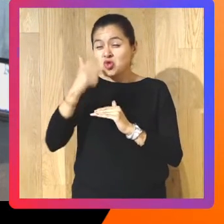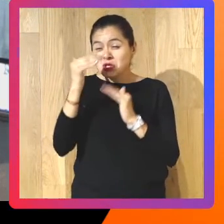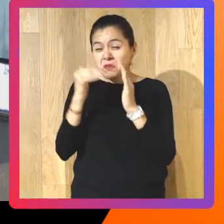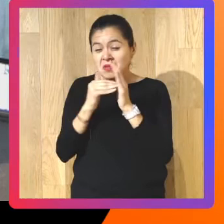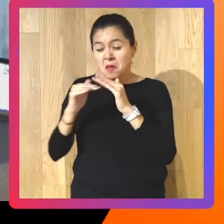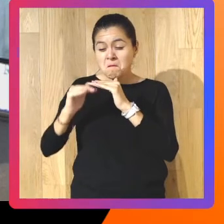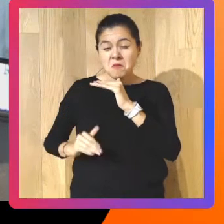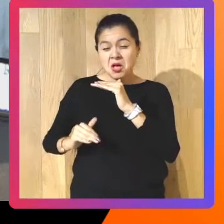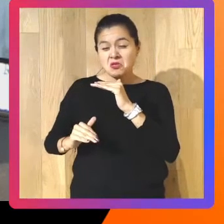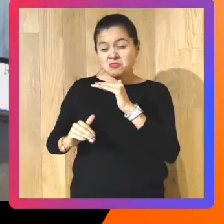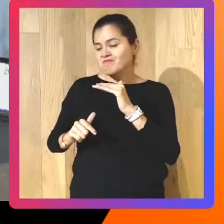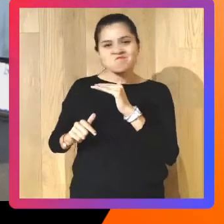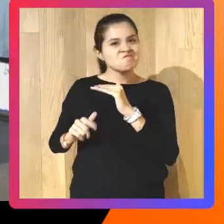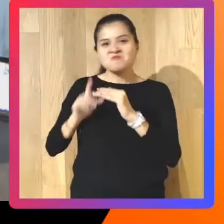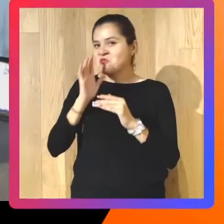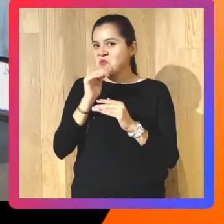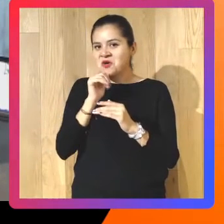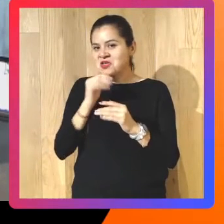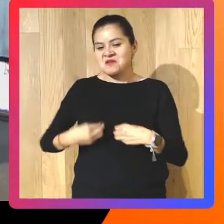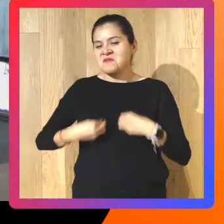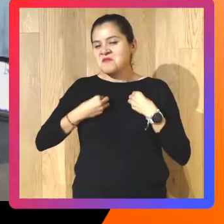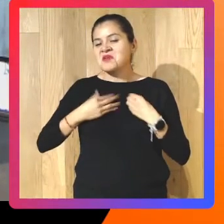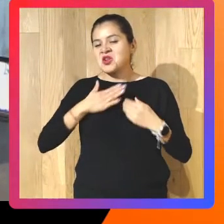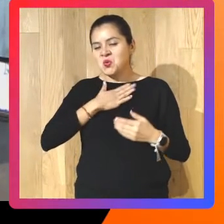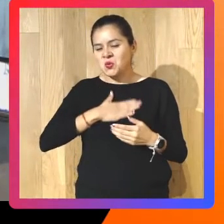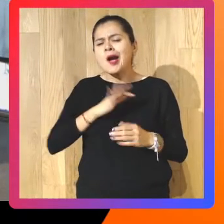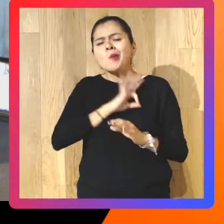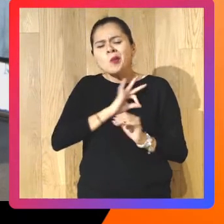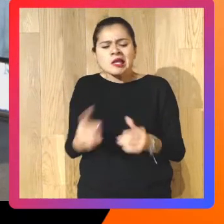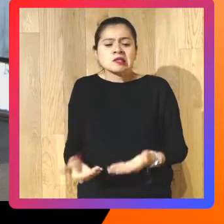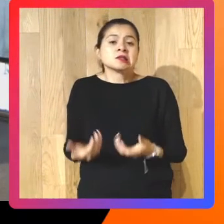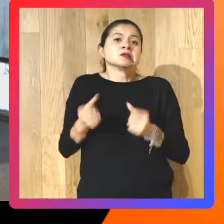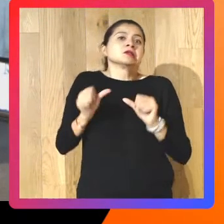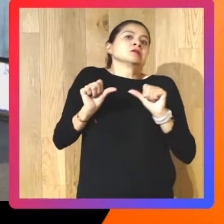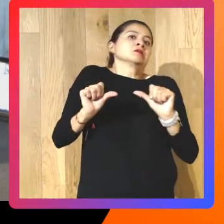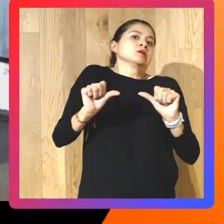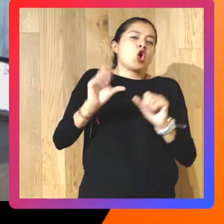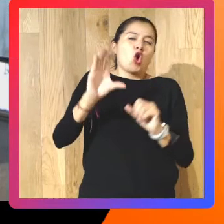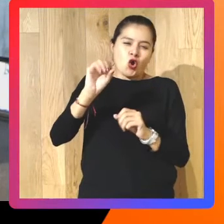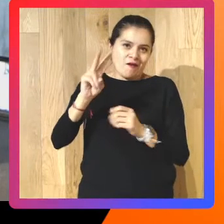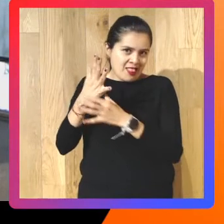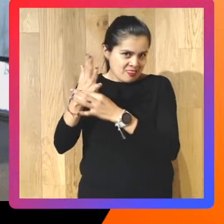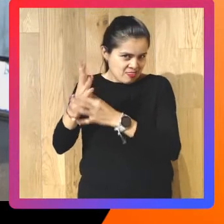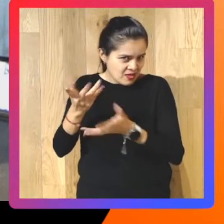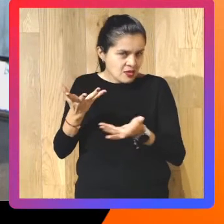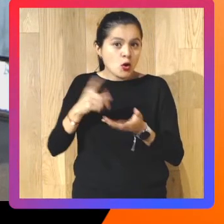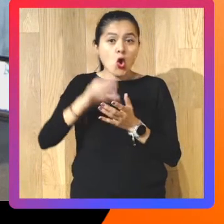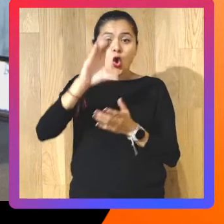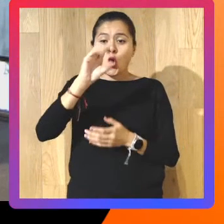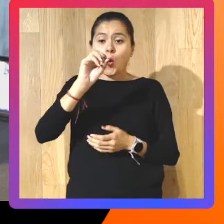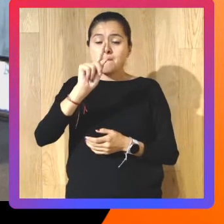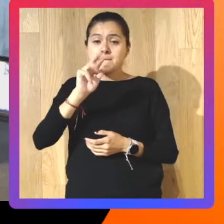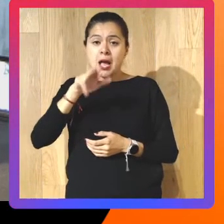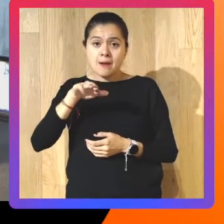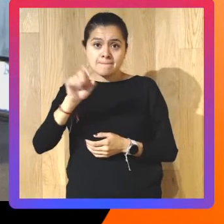pesos no alcanza a vivir dignamente, alcanza a sobrevivir, como dice Coneval. Pero bueno, la idea de Coparmex es